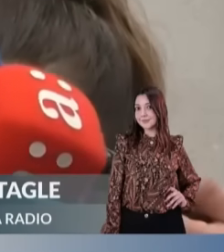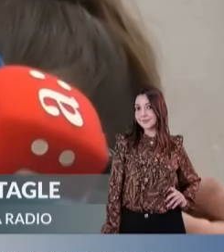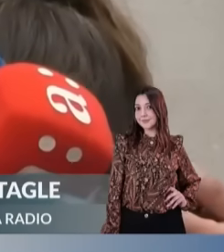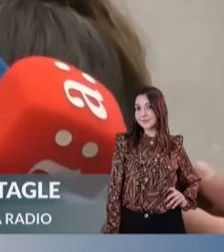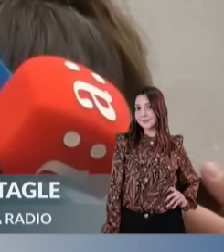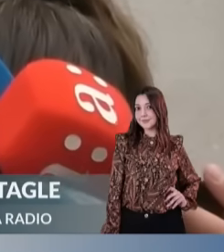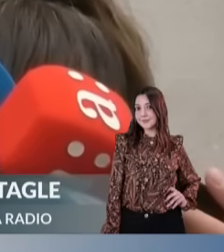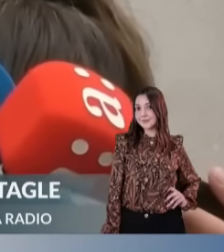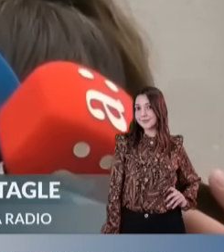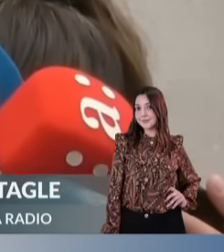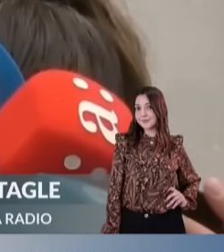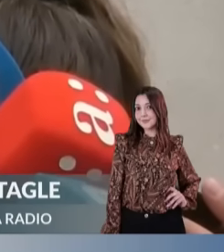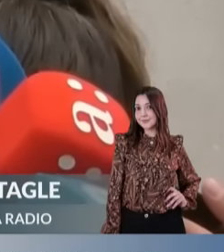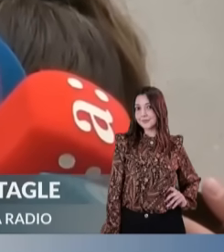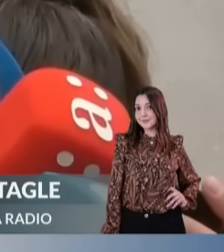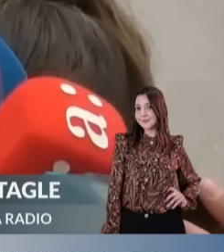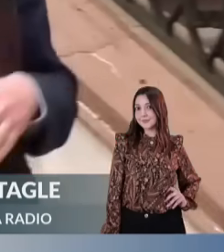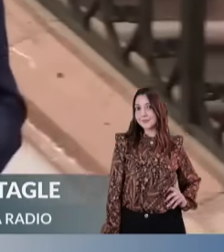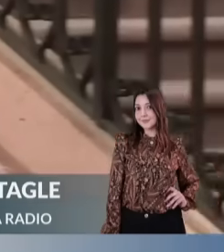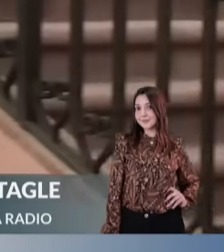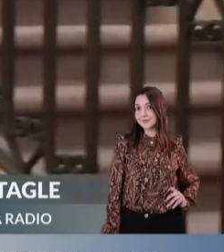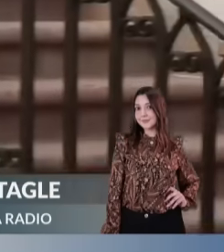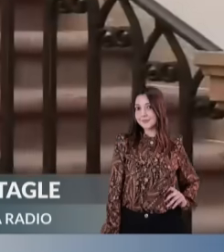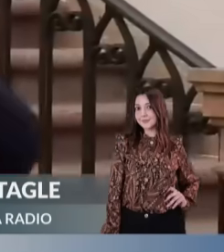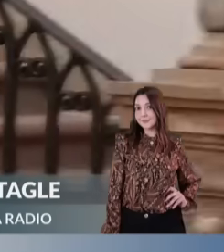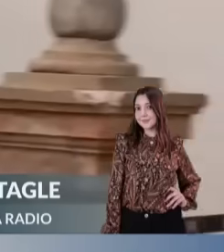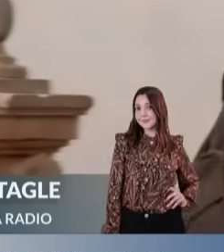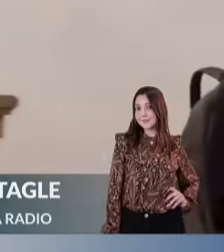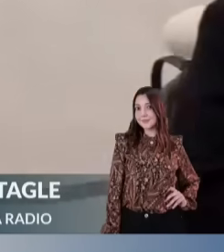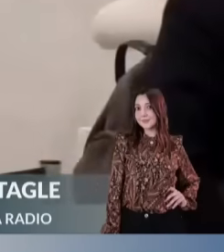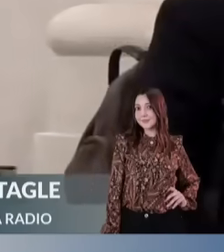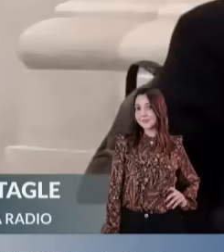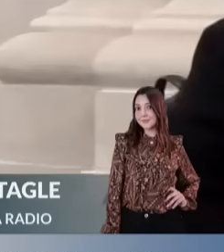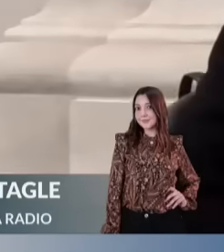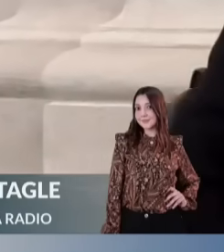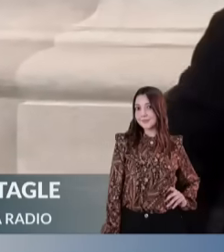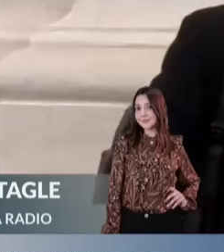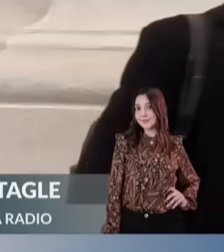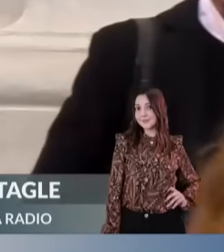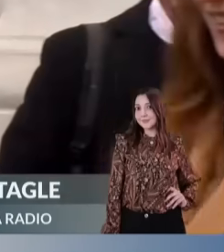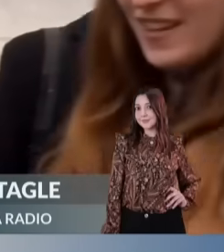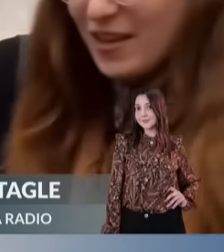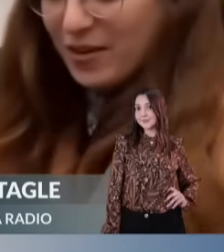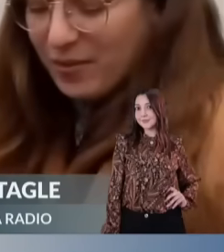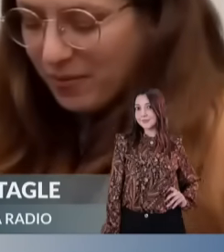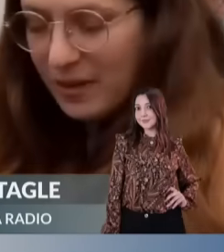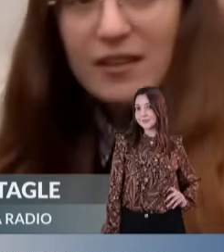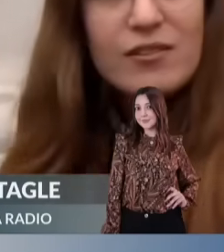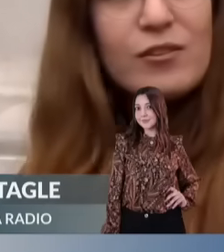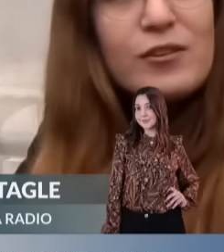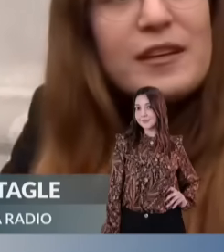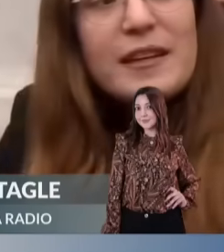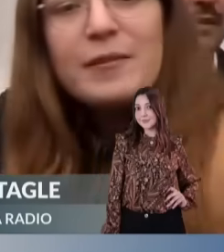desde el primer día, en que salga Giorgio Jackson, en que salga el ministro Montes, pero finalmente eso no ocurre.